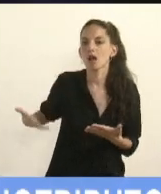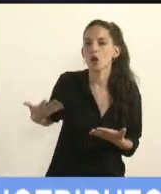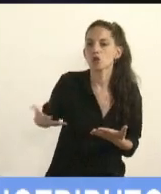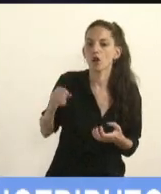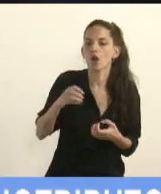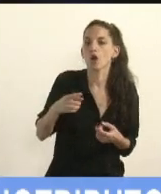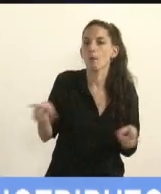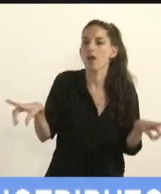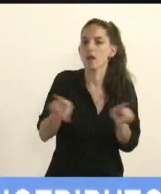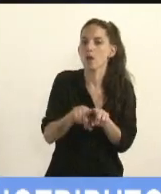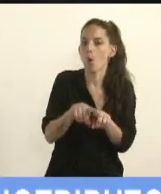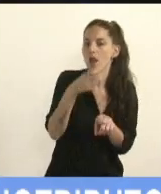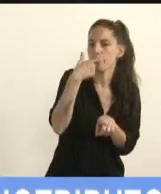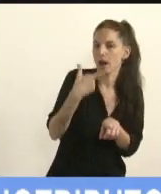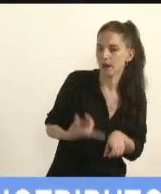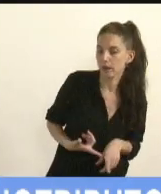misma manera.